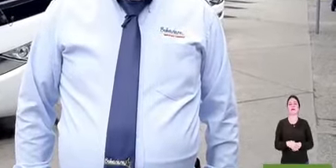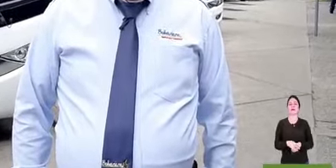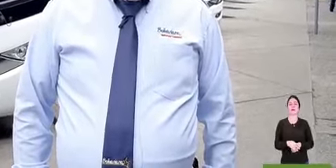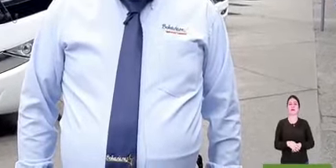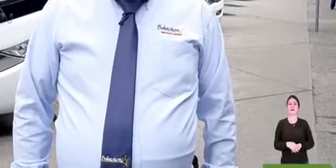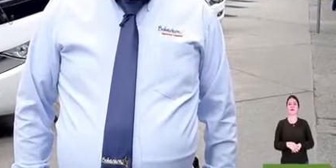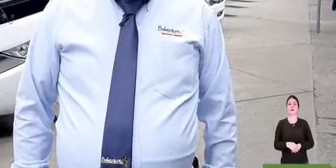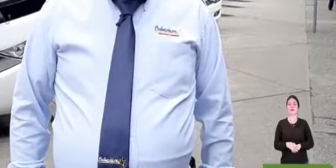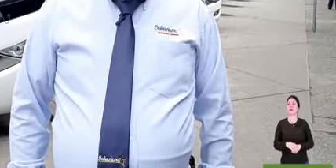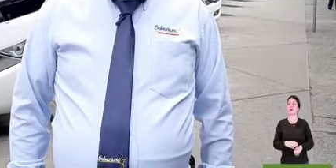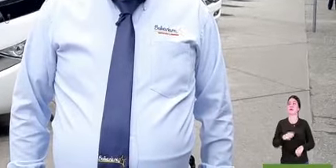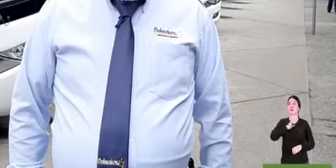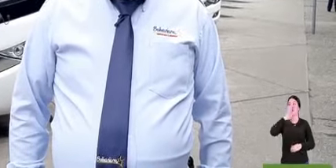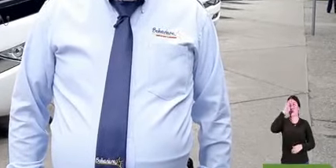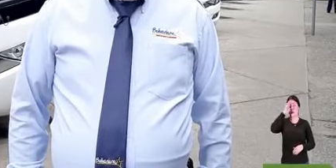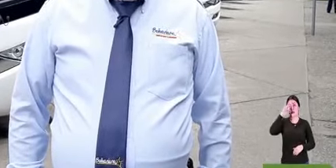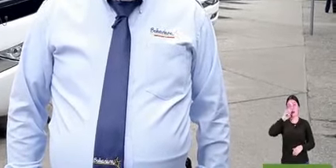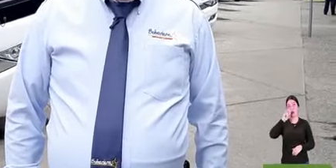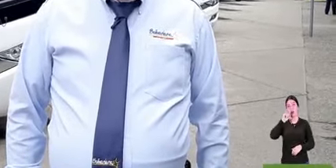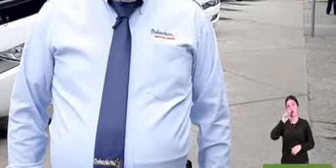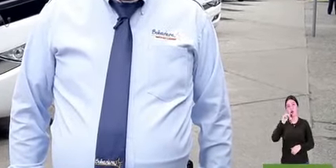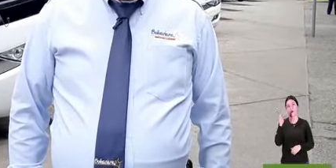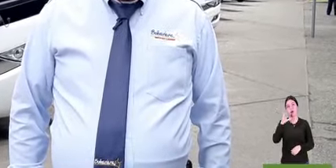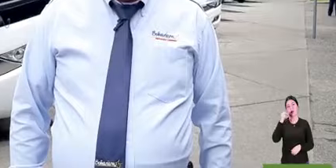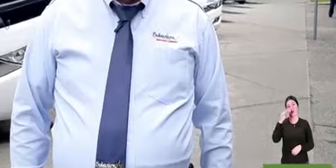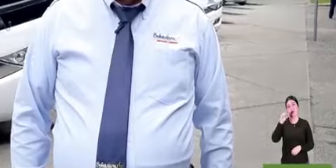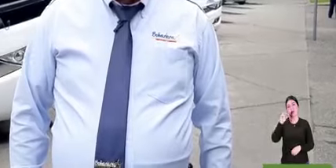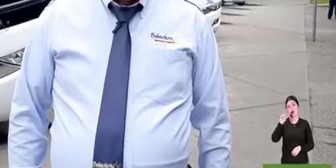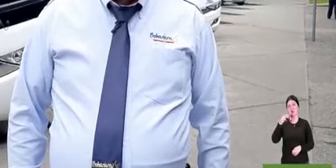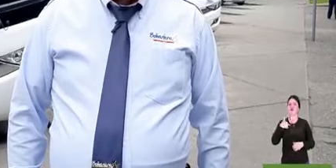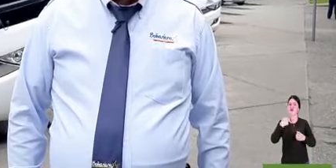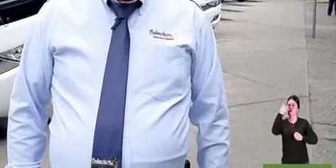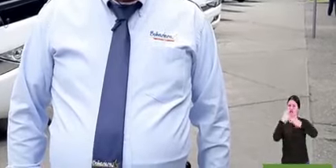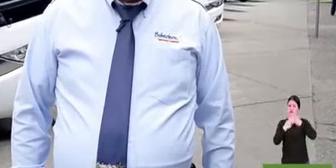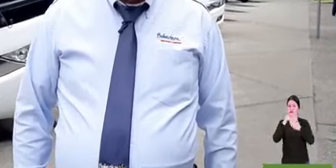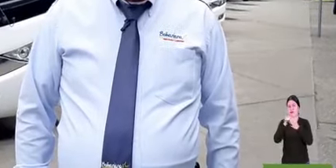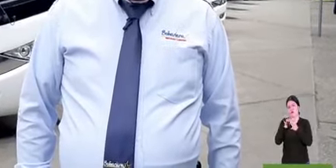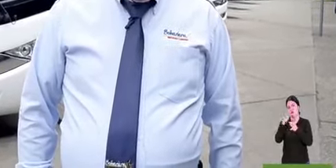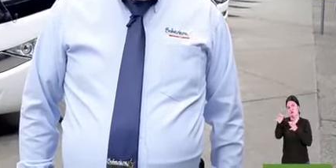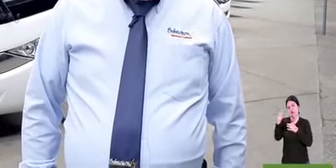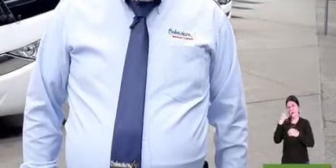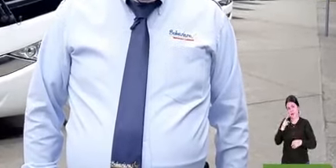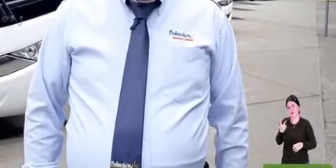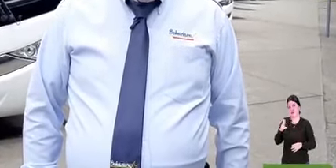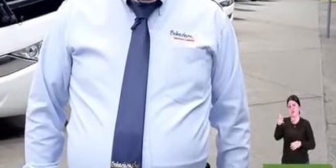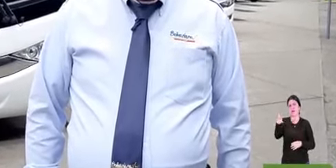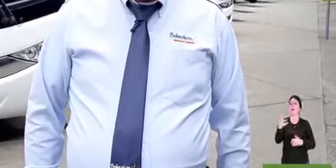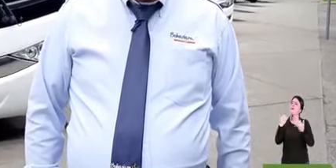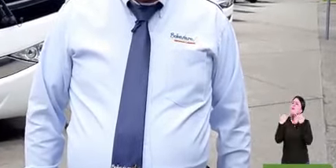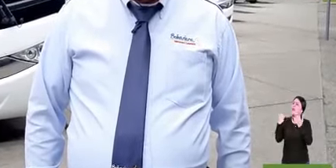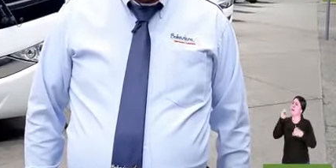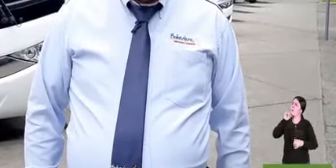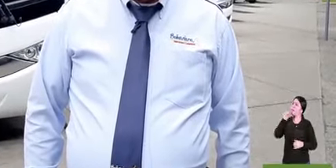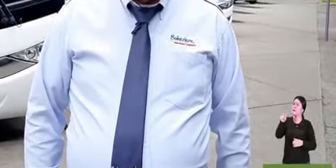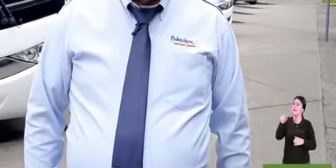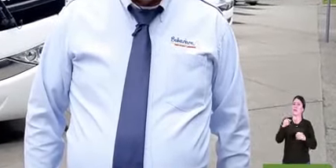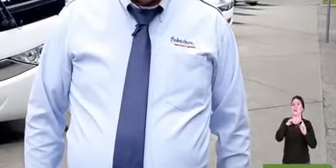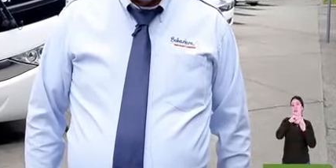Mi nombre es Juan Cañón, conductor de Intermunicipal. Me gustaría saber qué está haciendo la